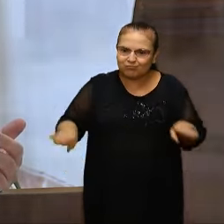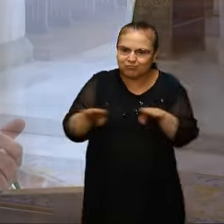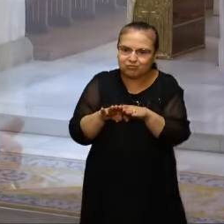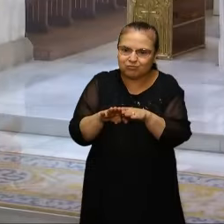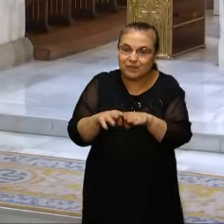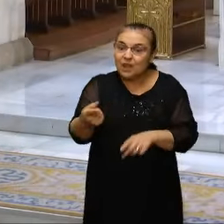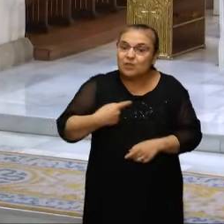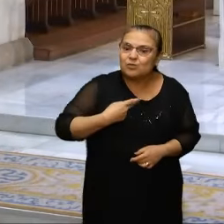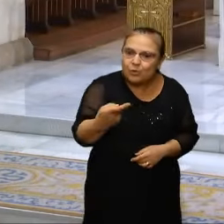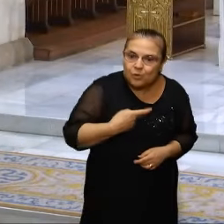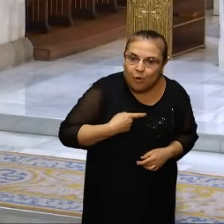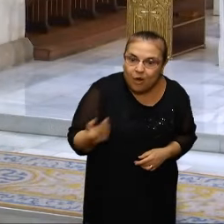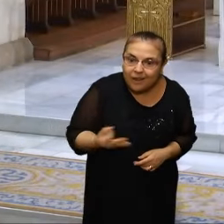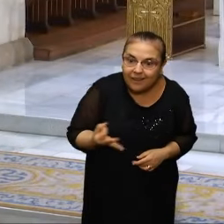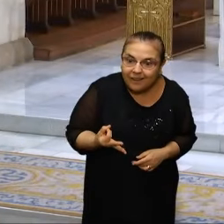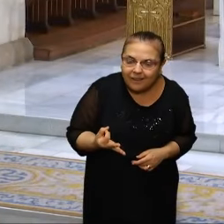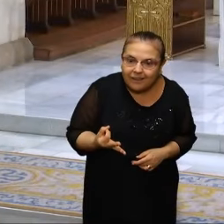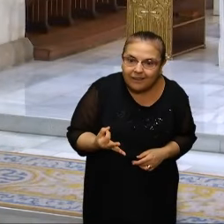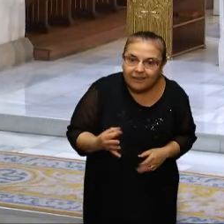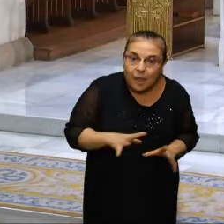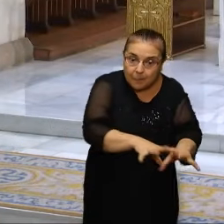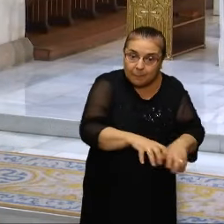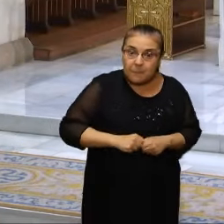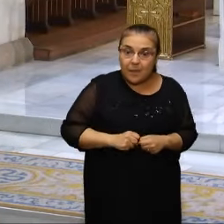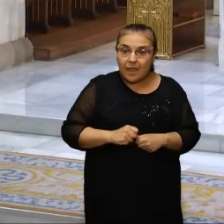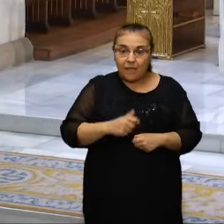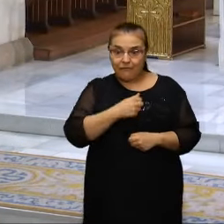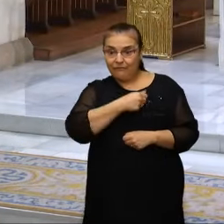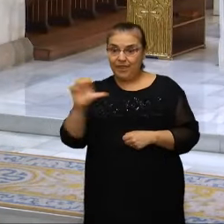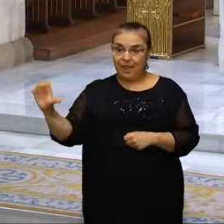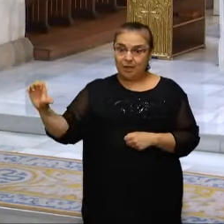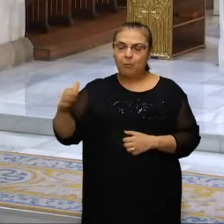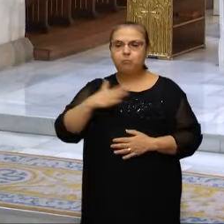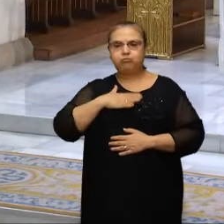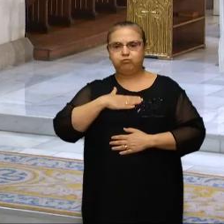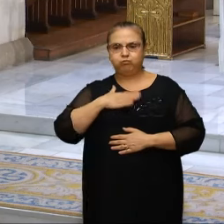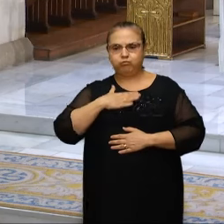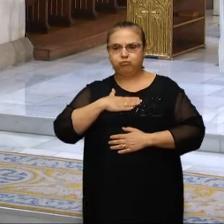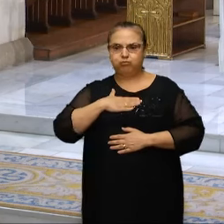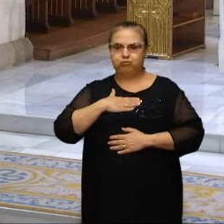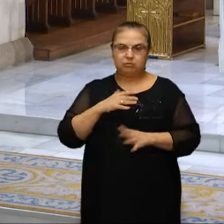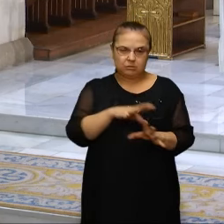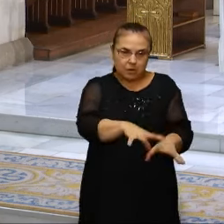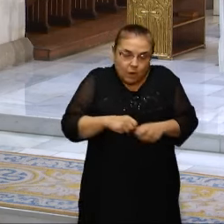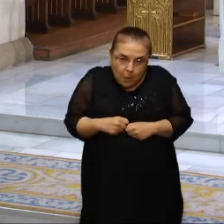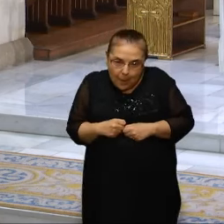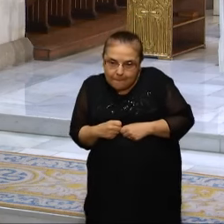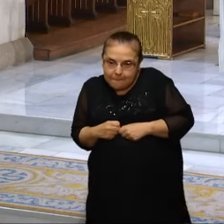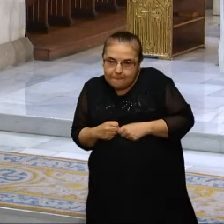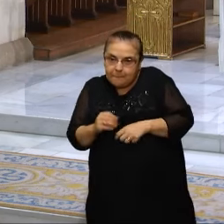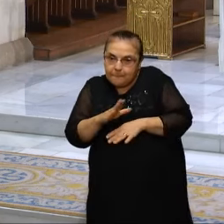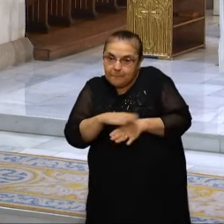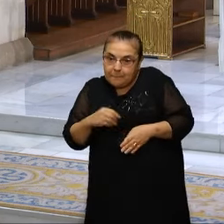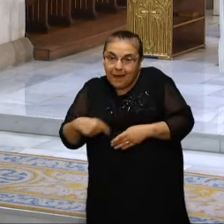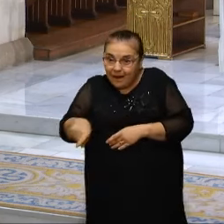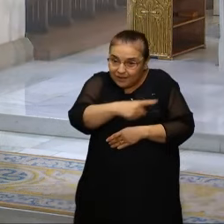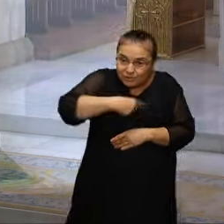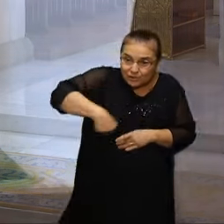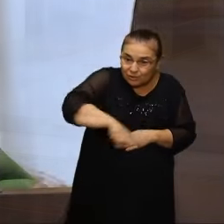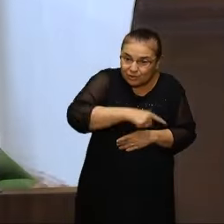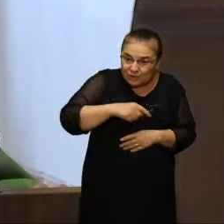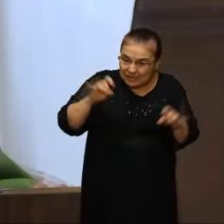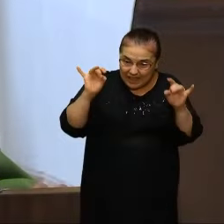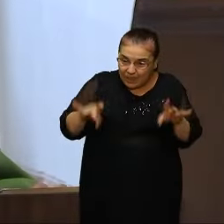hacer? ¿Apropiarnos de la fe para nosotros? ¿Quedarnos con la fe de Dios para nosotros como aquellos obreros de la